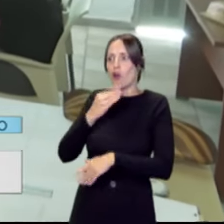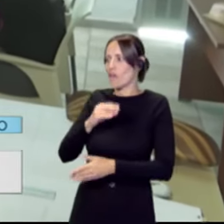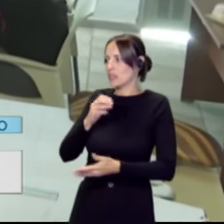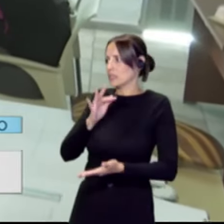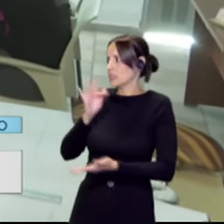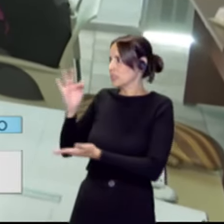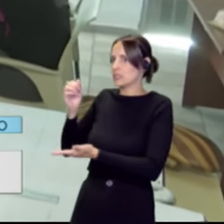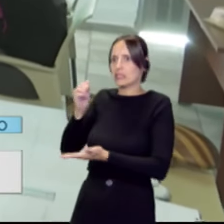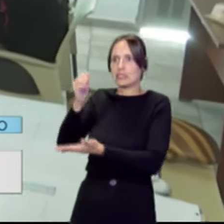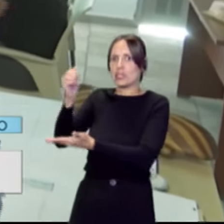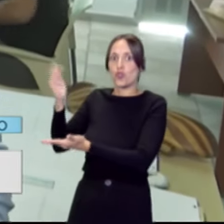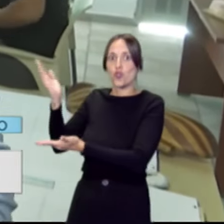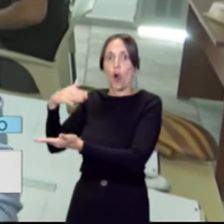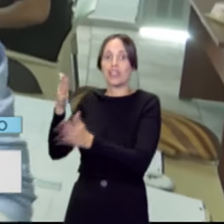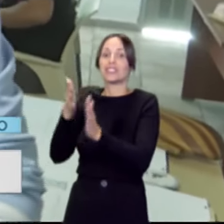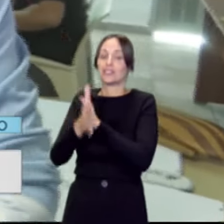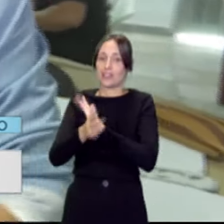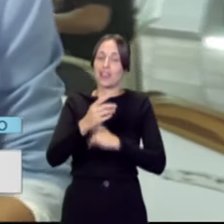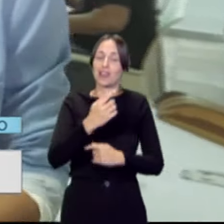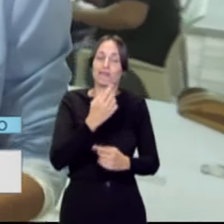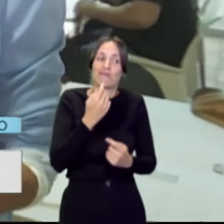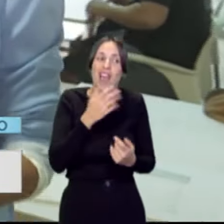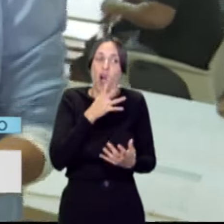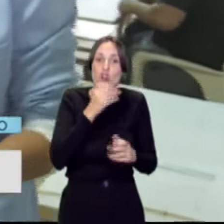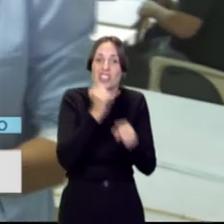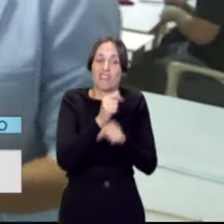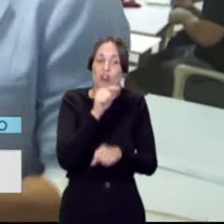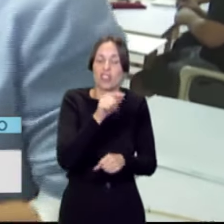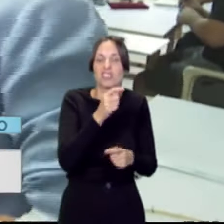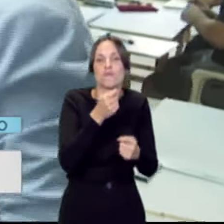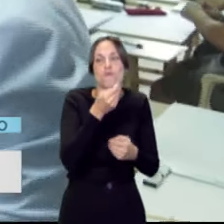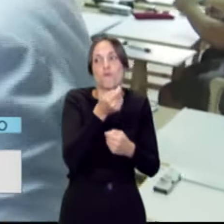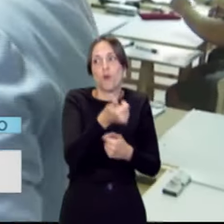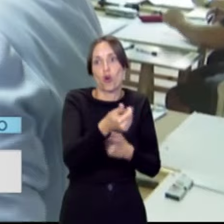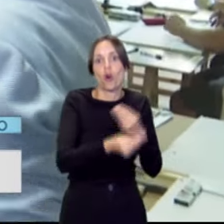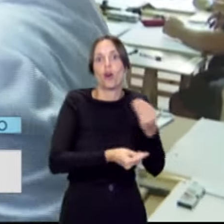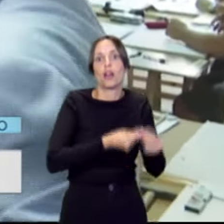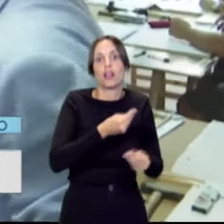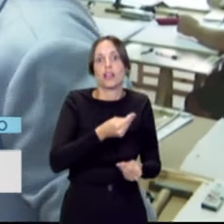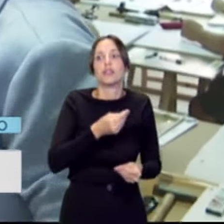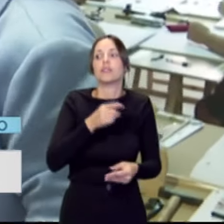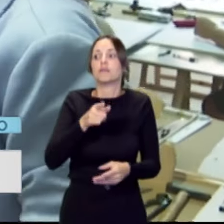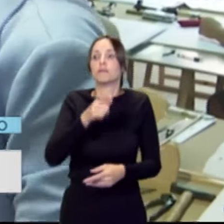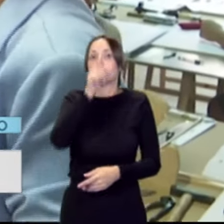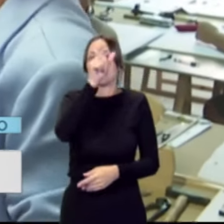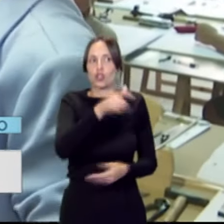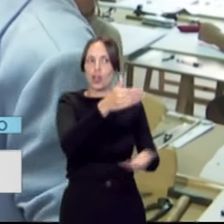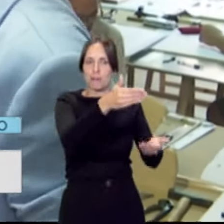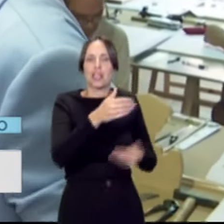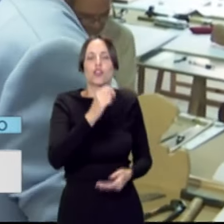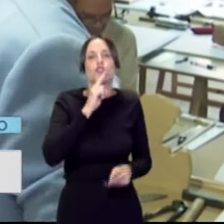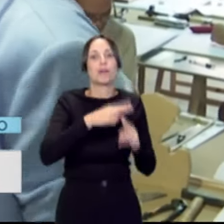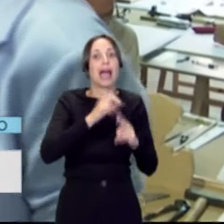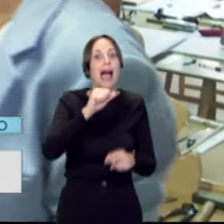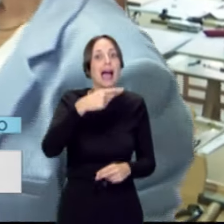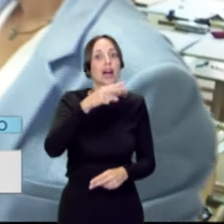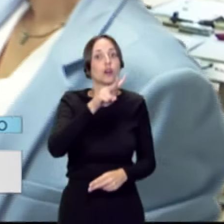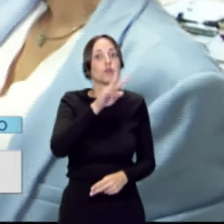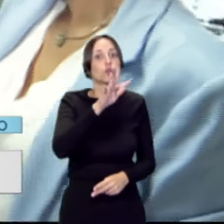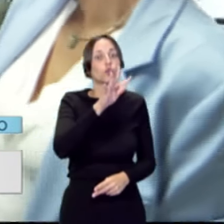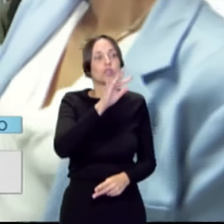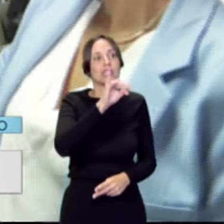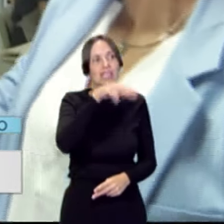dediquen a este oficio. Uno de ellos es hoy nuestro invitado, Agustín Jordán. Buenos días, cuéntanos qué están haciendo en este taller. Hola, buenos